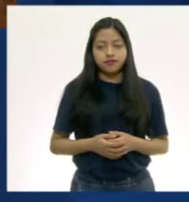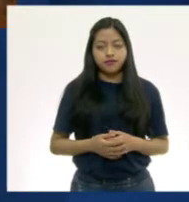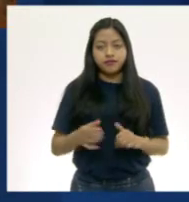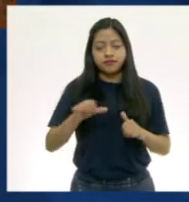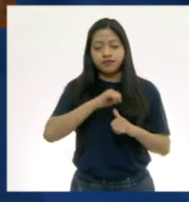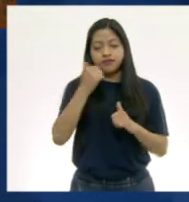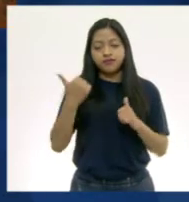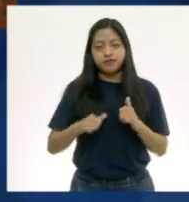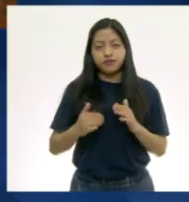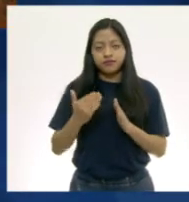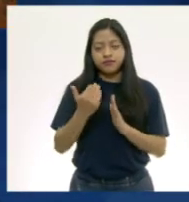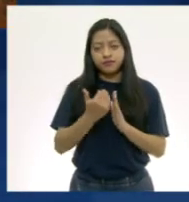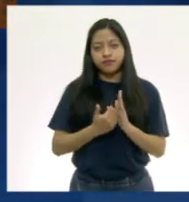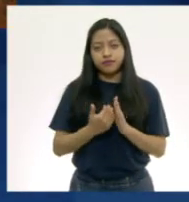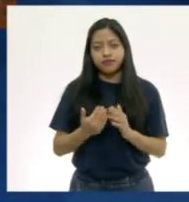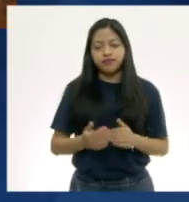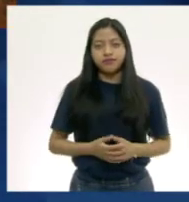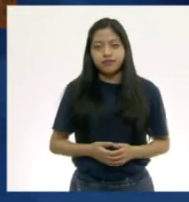Artes menores.